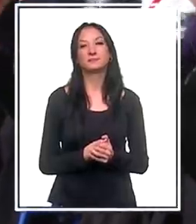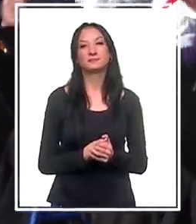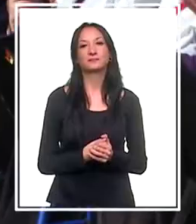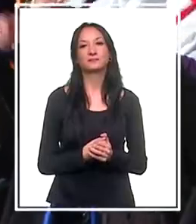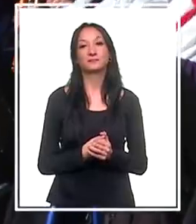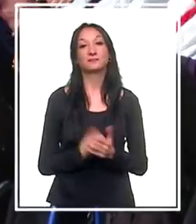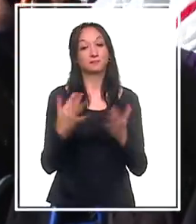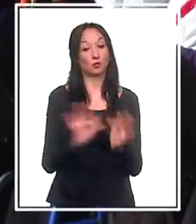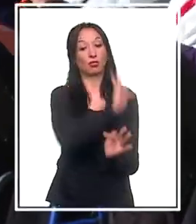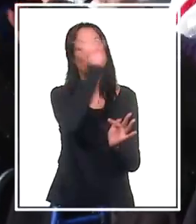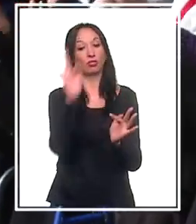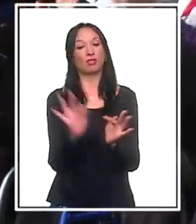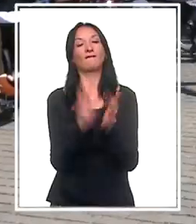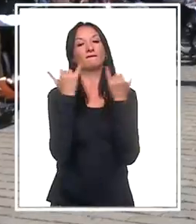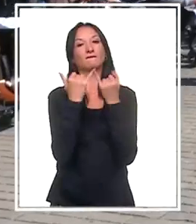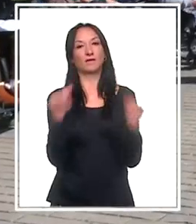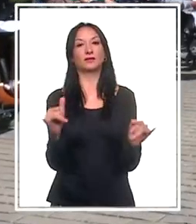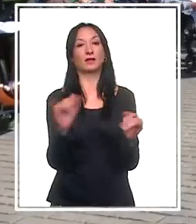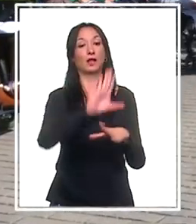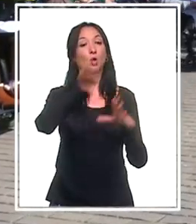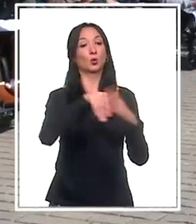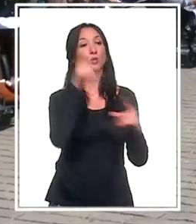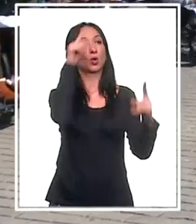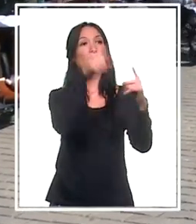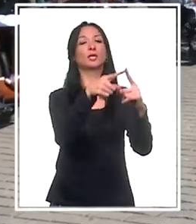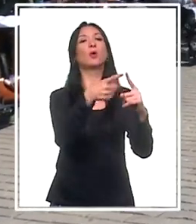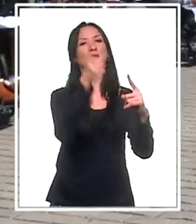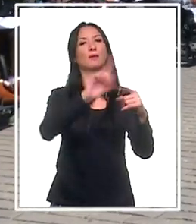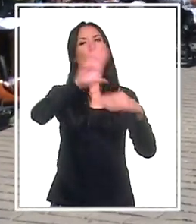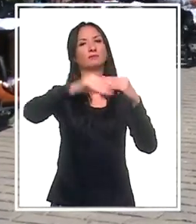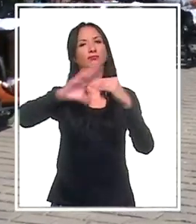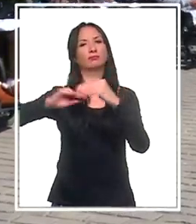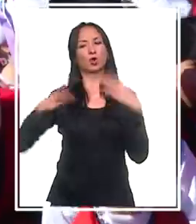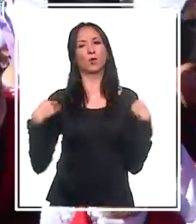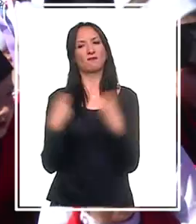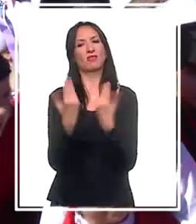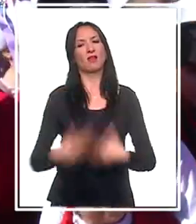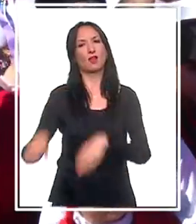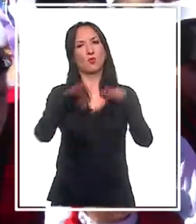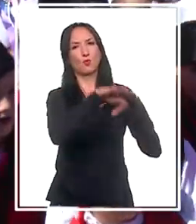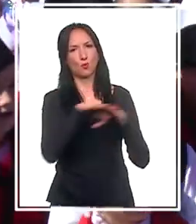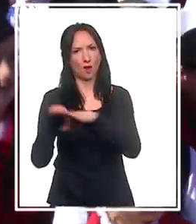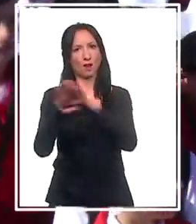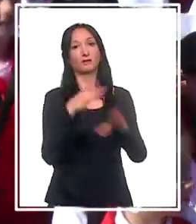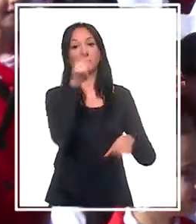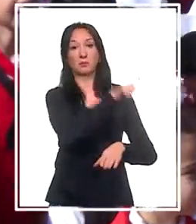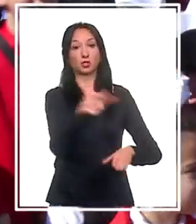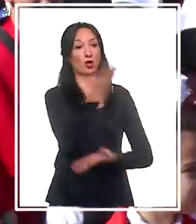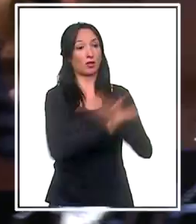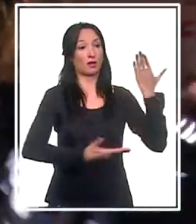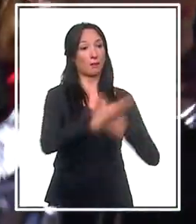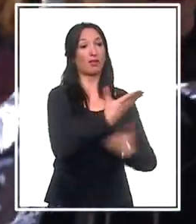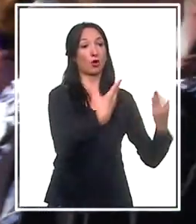una jornada festiva que persigue algo más que la inclusión una convivencia entre iguales formada por personas con y sin